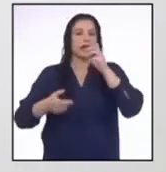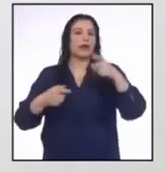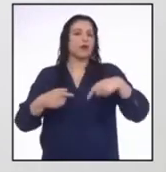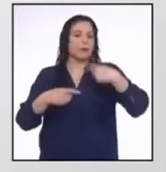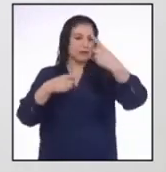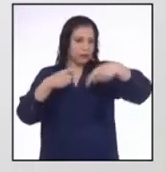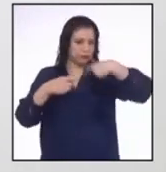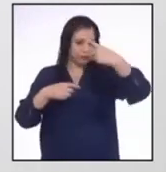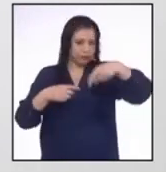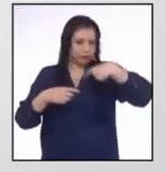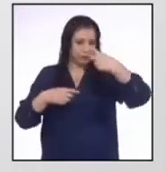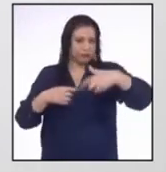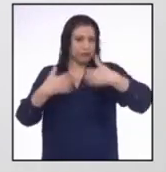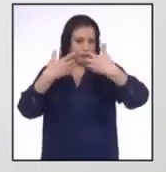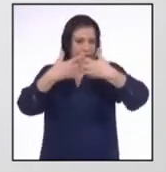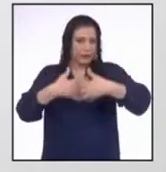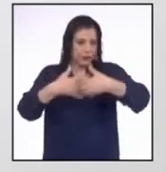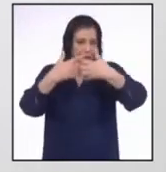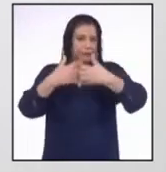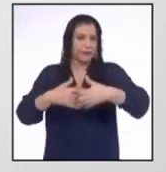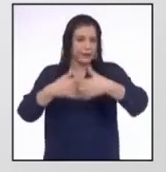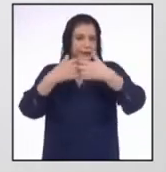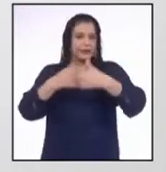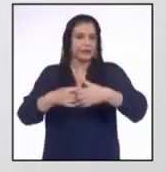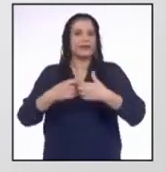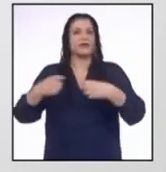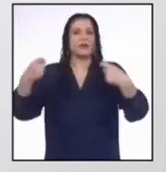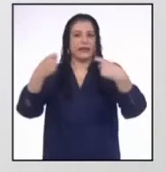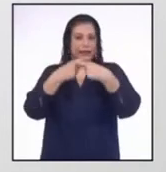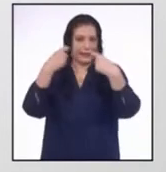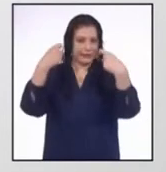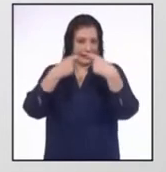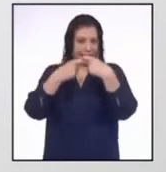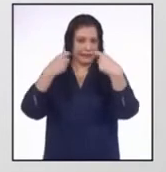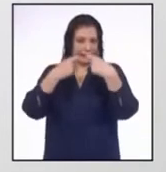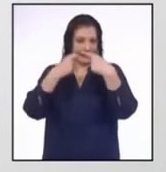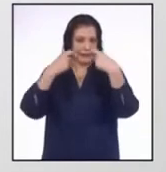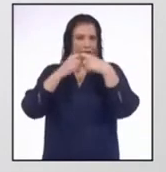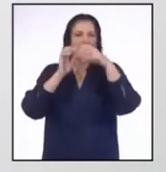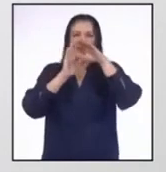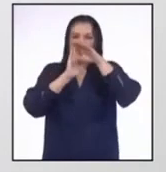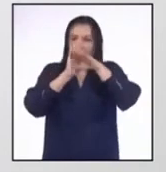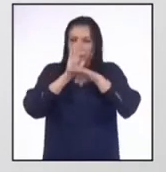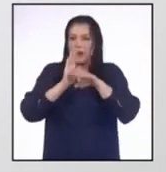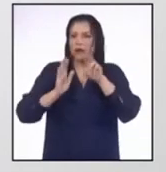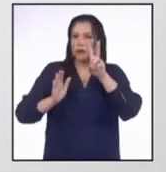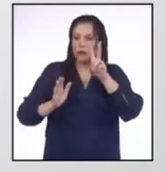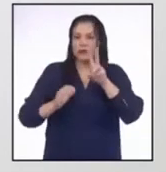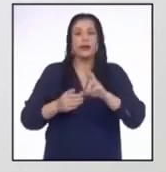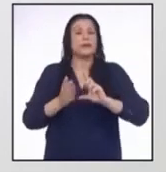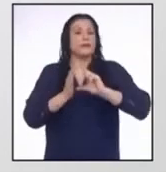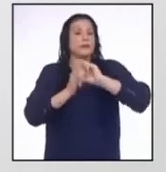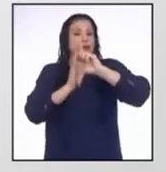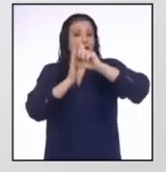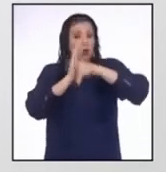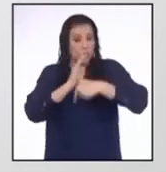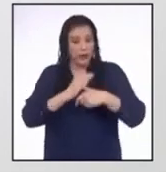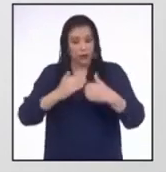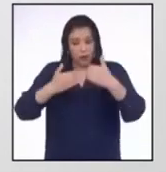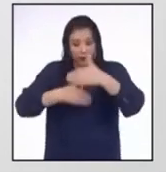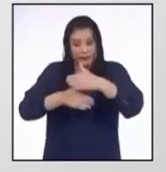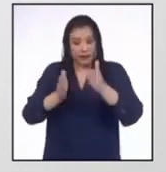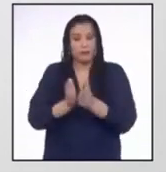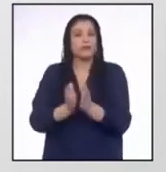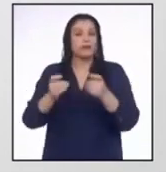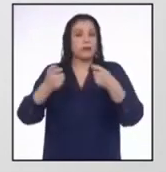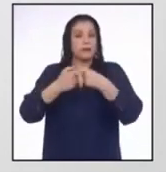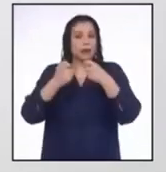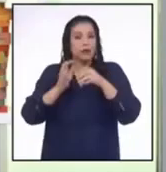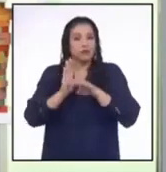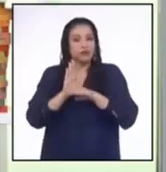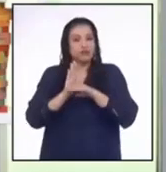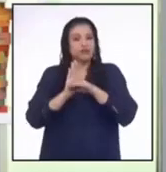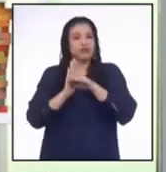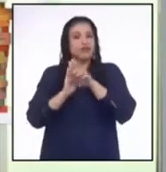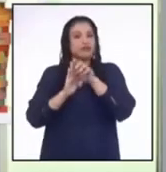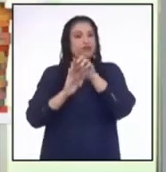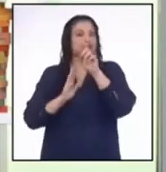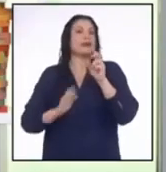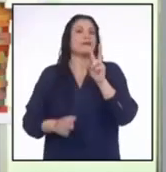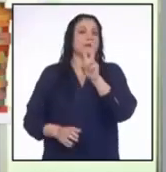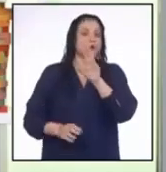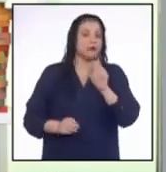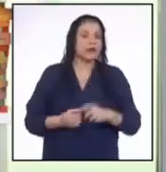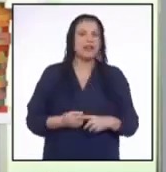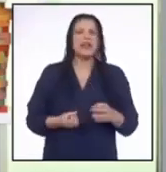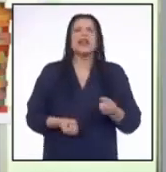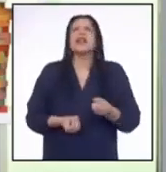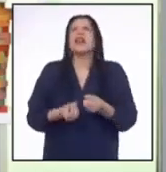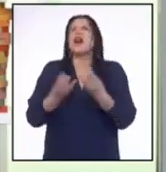del generador produciendo corriente eléctrica con bajo voltaje. Luego el transformador eleva su voltaje. ¿Y a